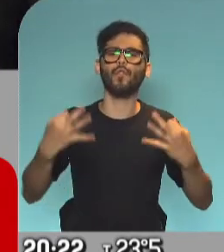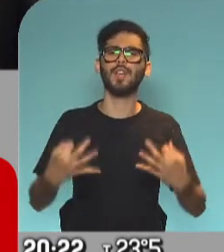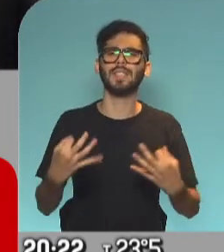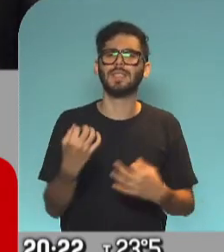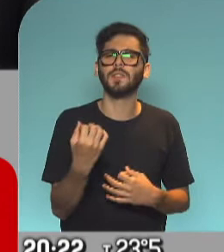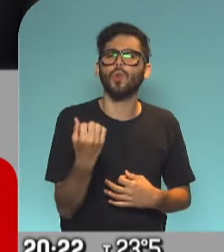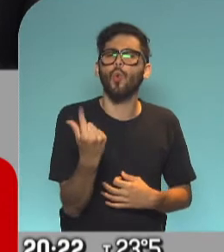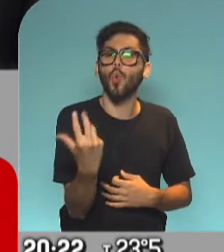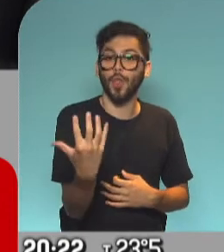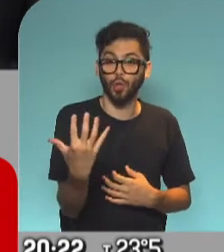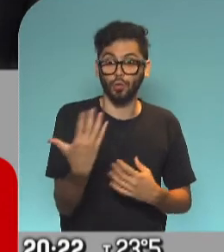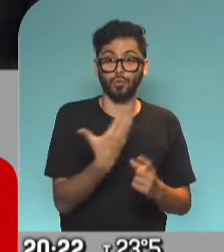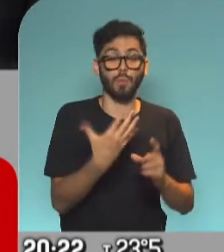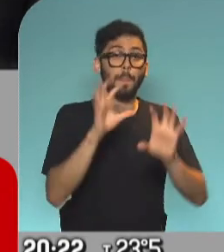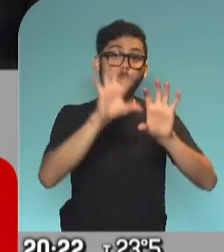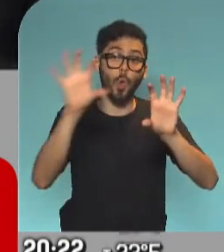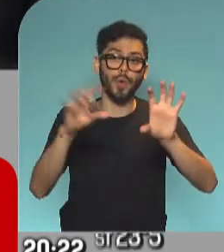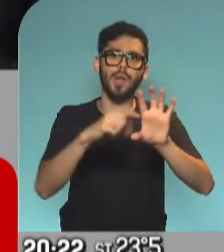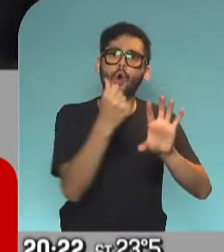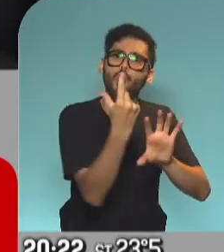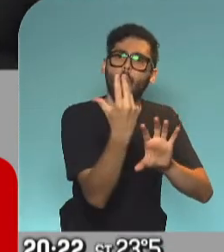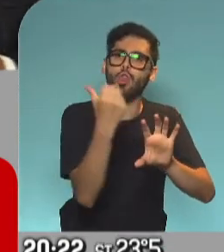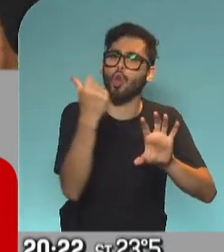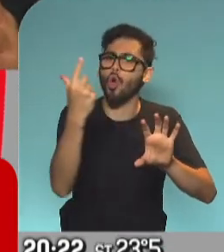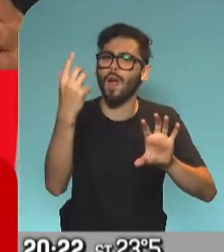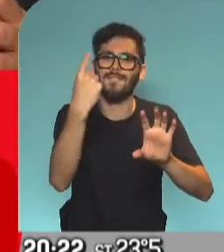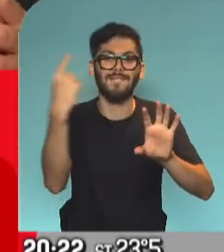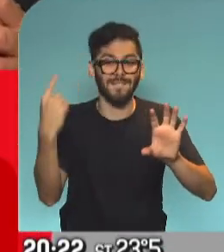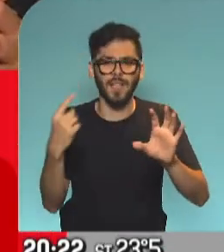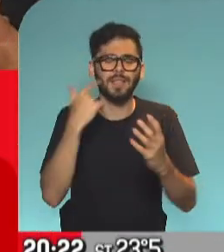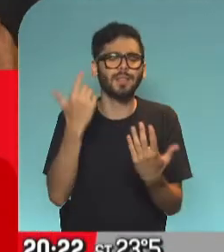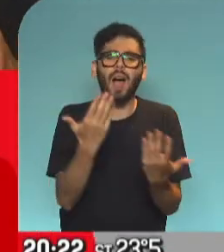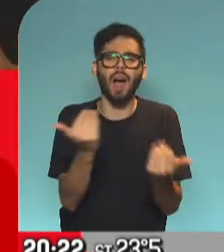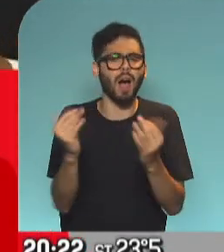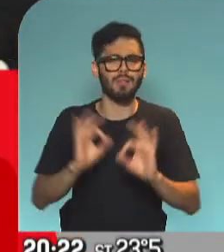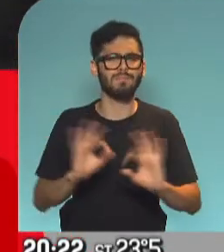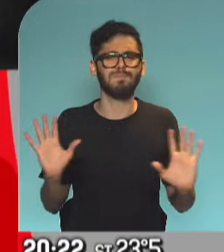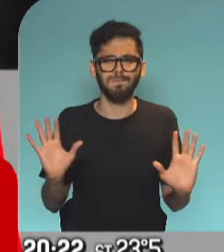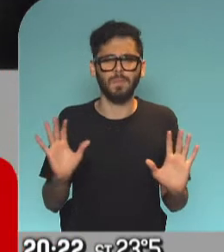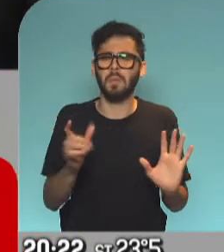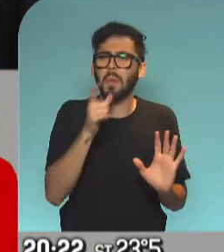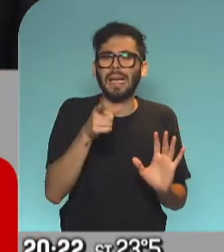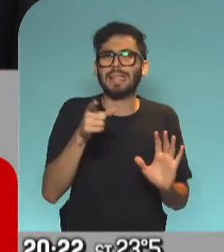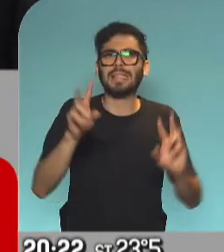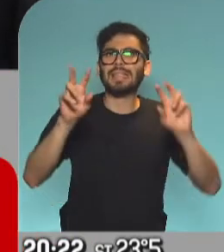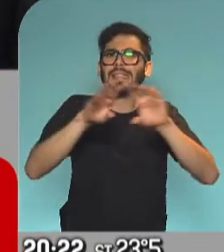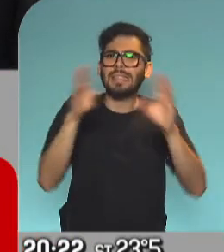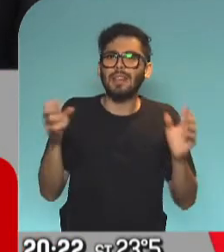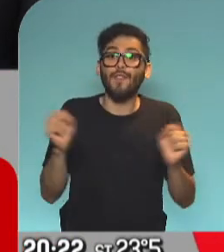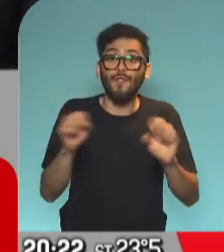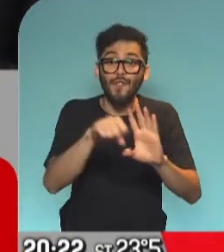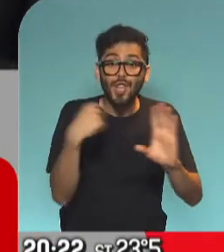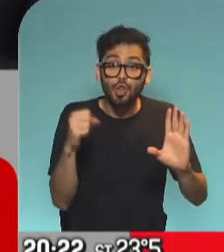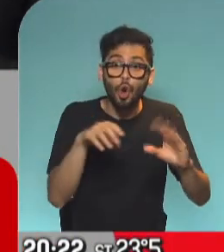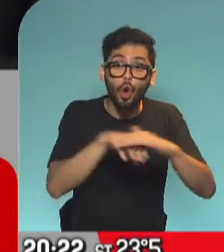provinciales tienen también a su disposición, así que no creo que allí tengamos un inconveniente claramente,